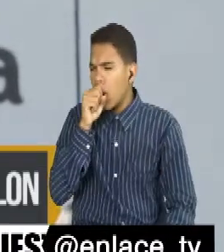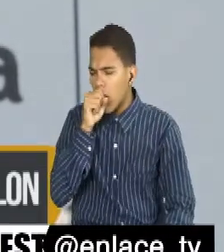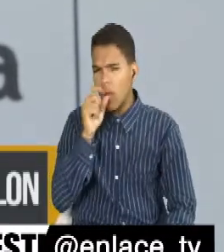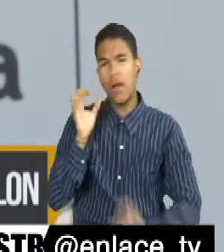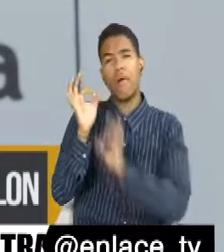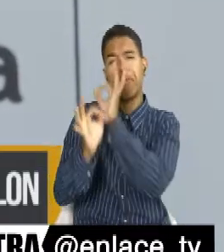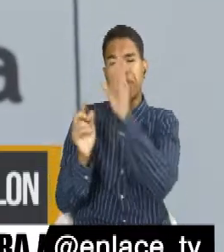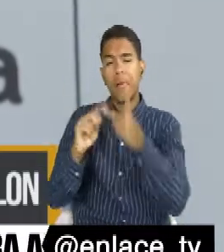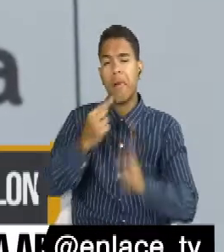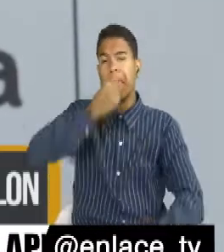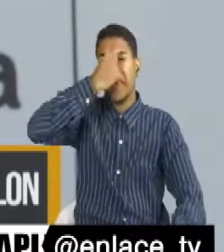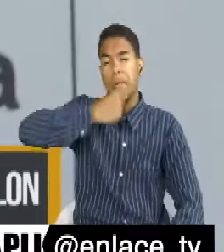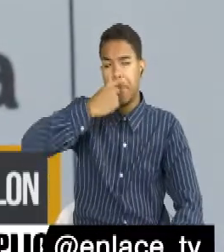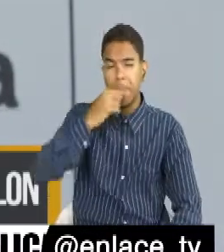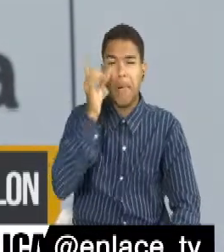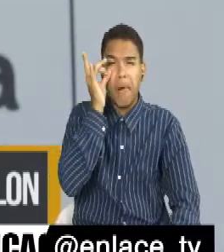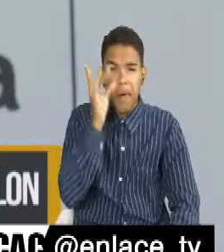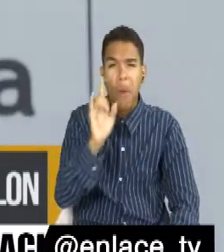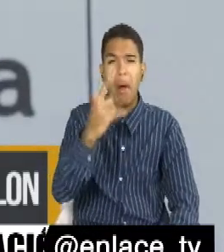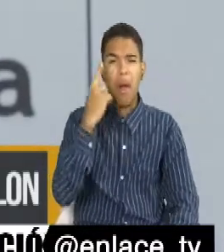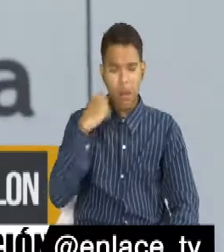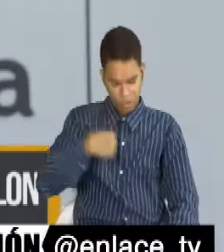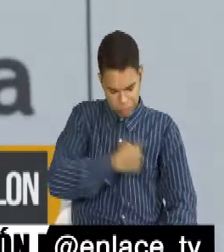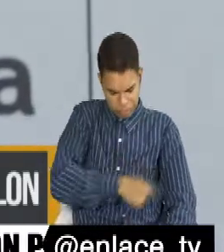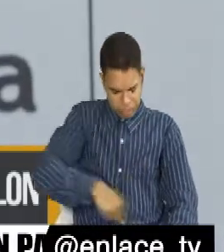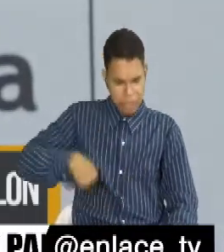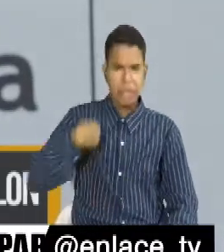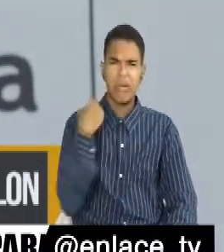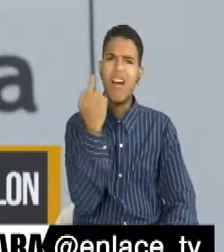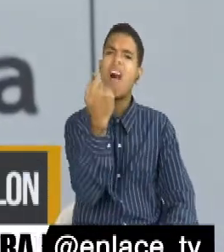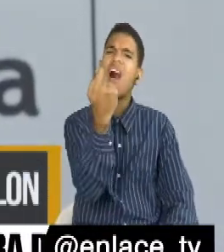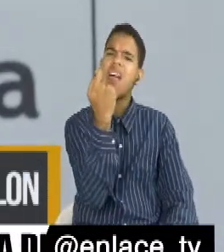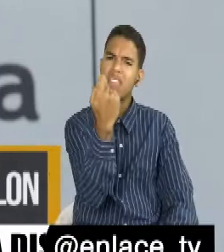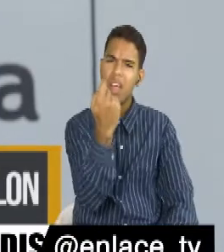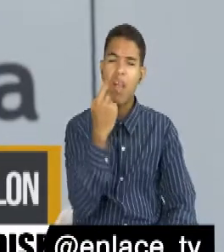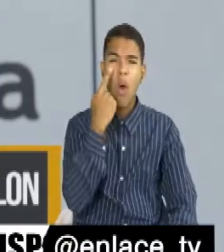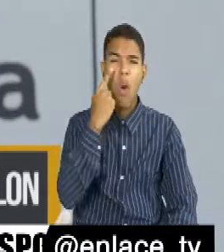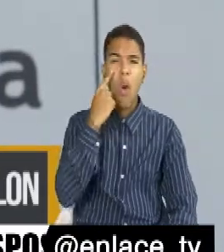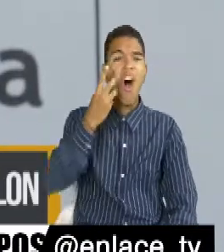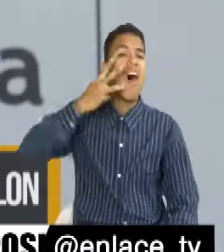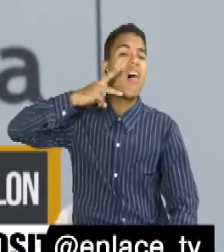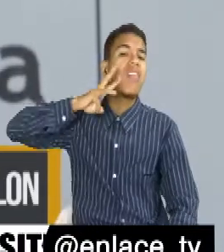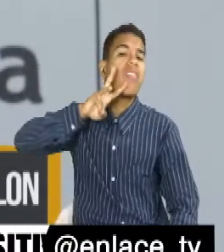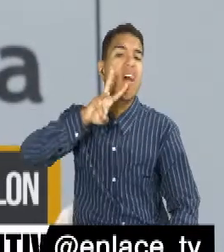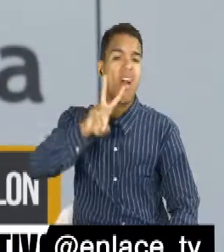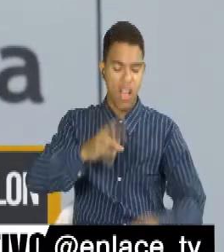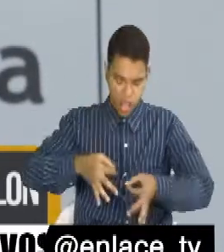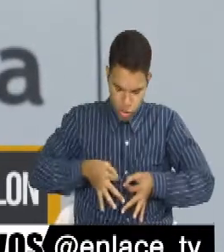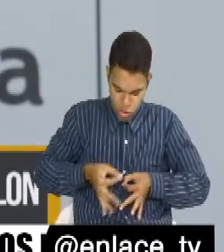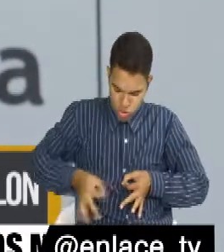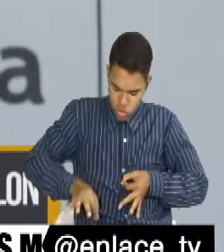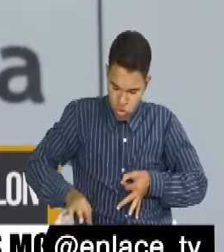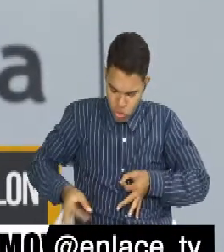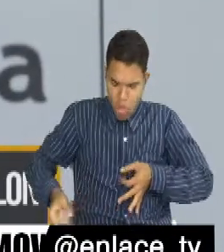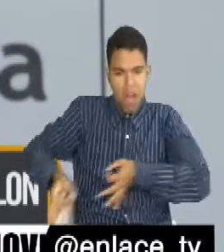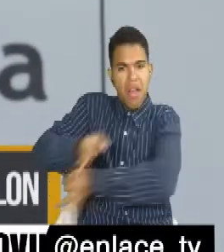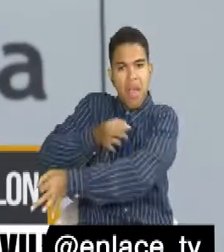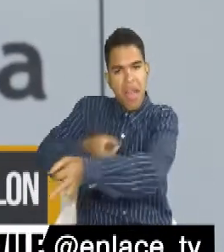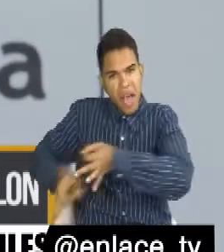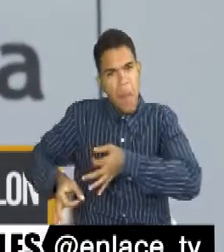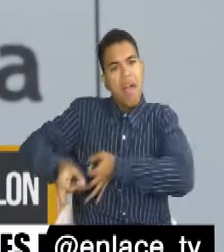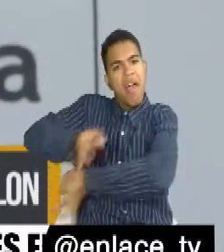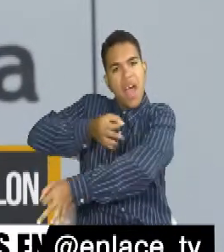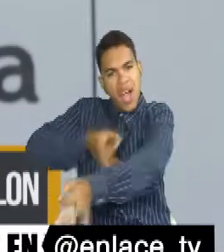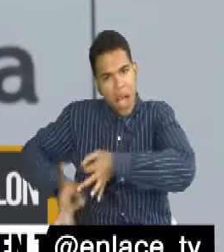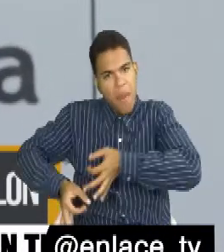porque yo tengo el estómago delicado. Porque las colostomías hay que cambiarlas cada 3 días. Y ahora Cabe Salud